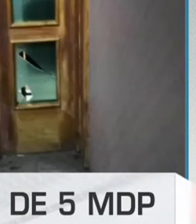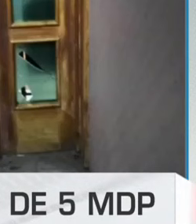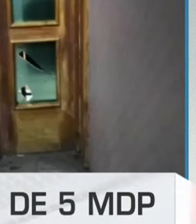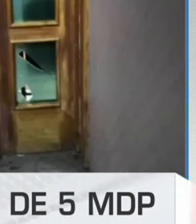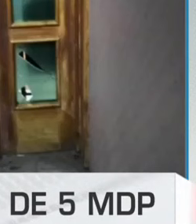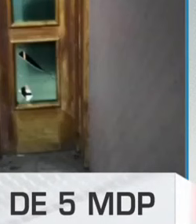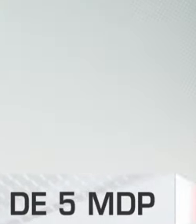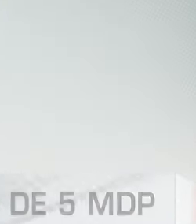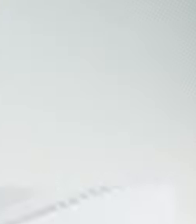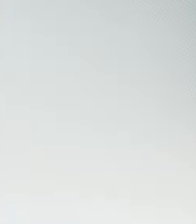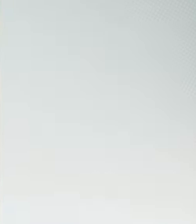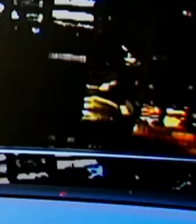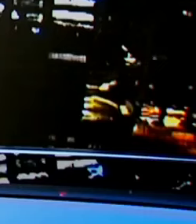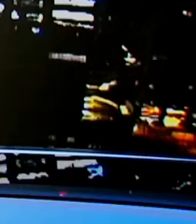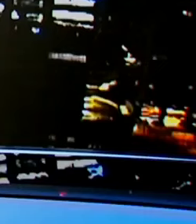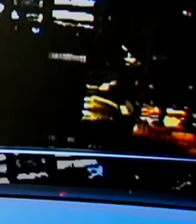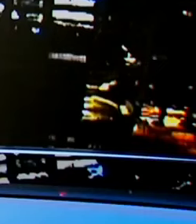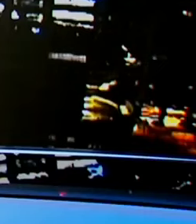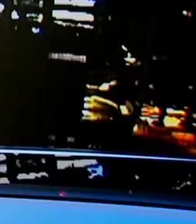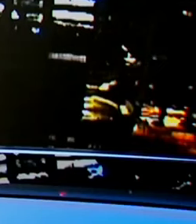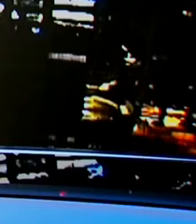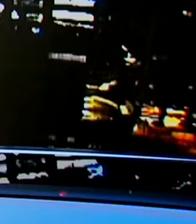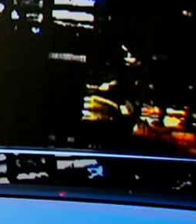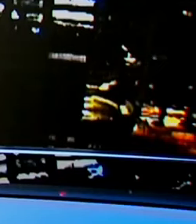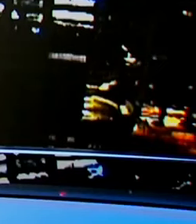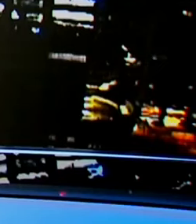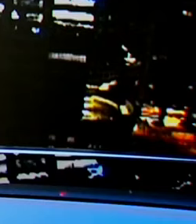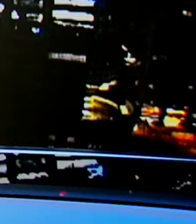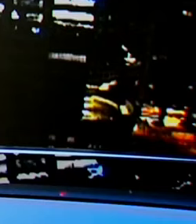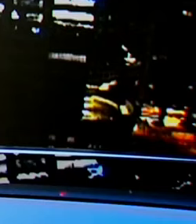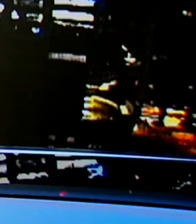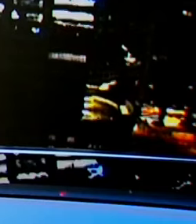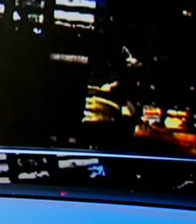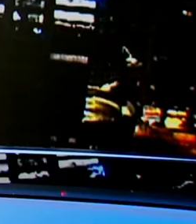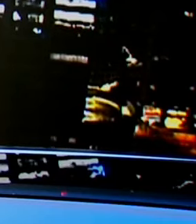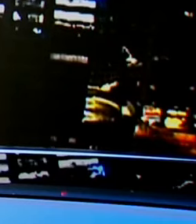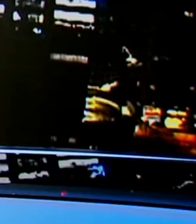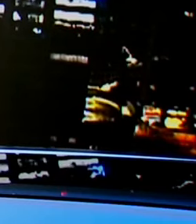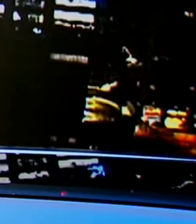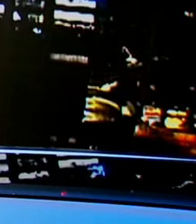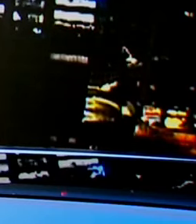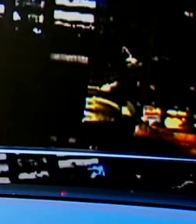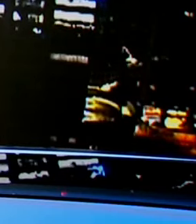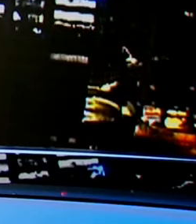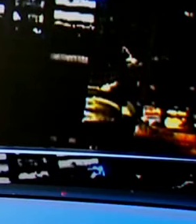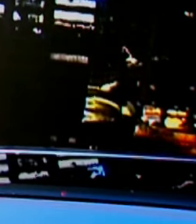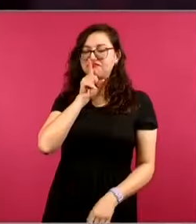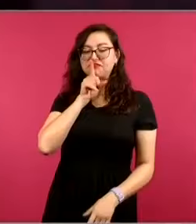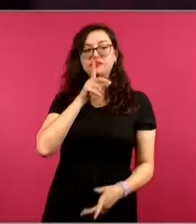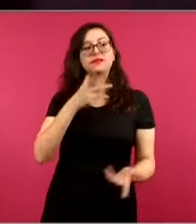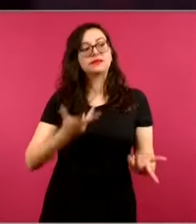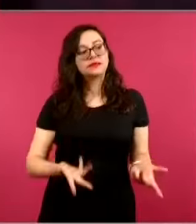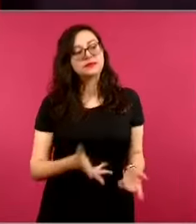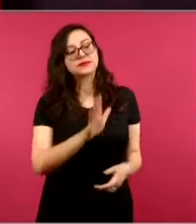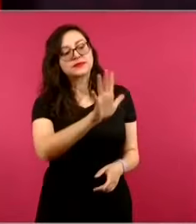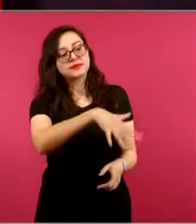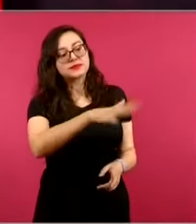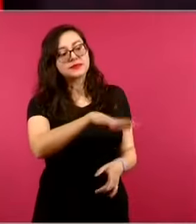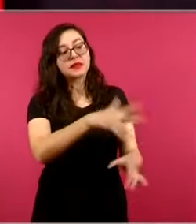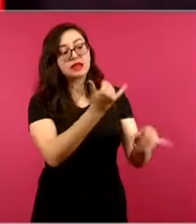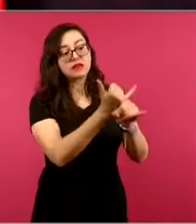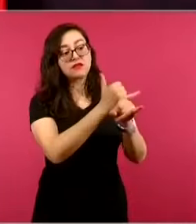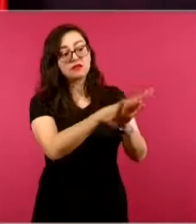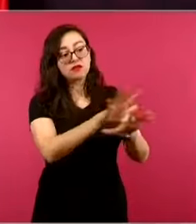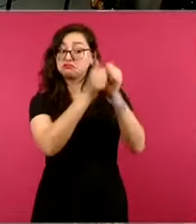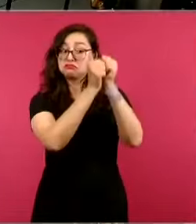no a proceso. Y ahora nos vamos a Palacio. El presidente Andrés Manuel López Obrador estimó que en caso de aprobarse la ley de amnistía es probable